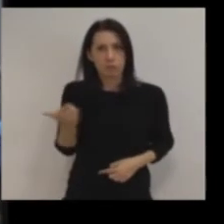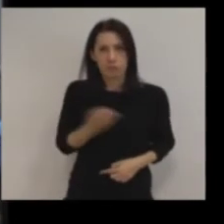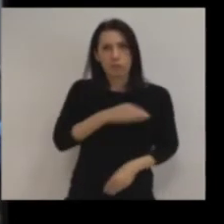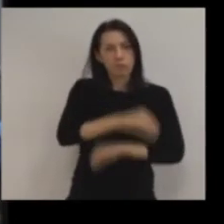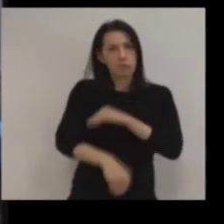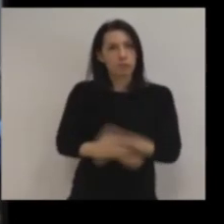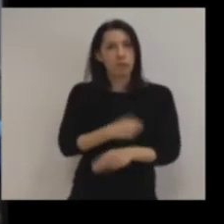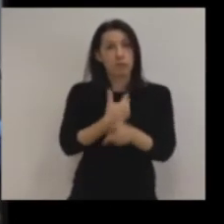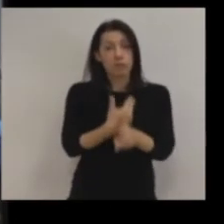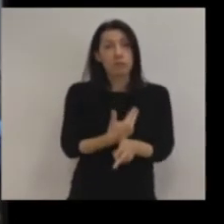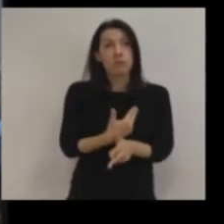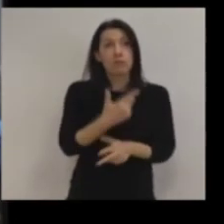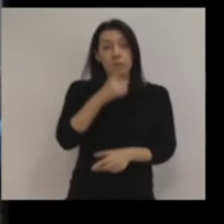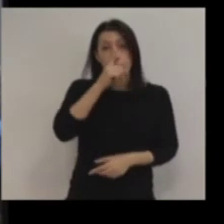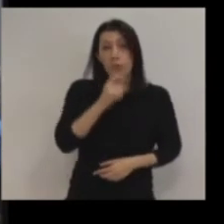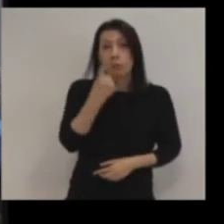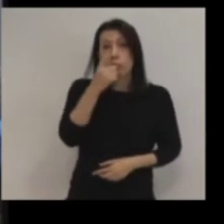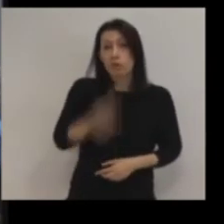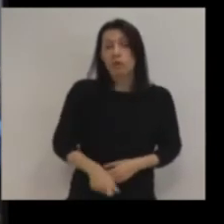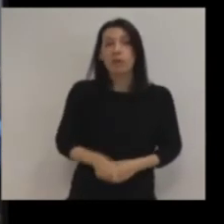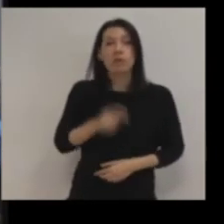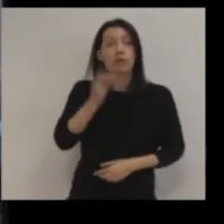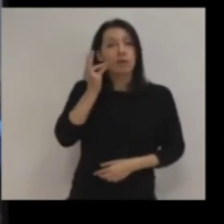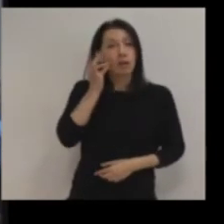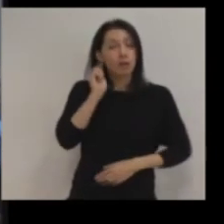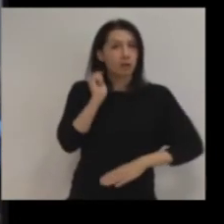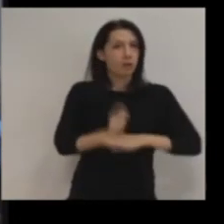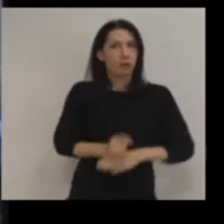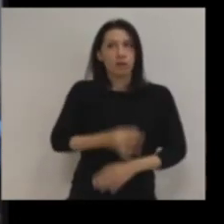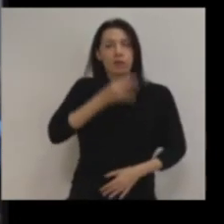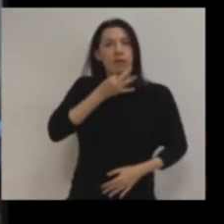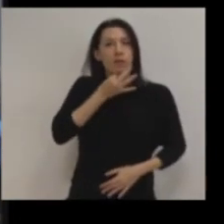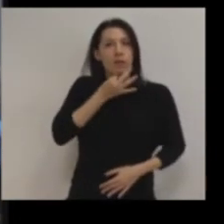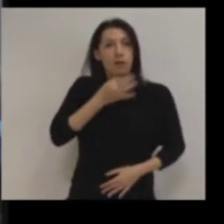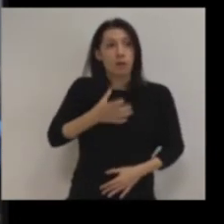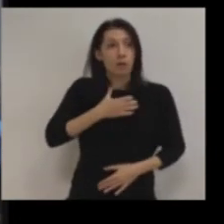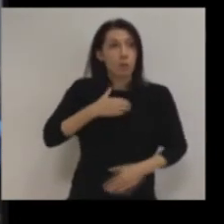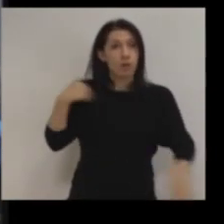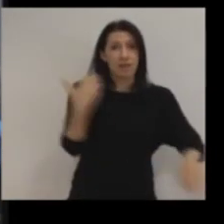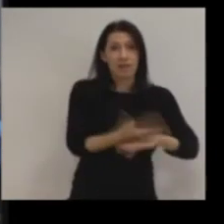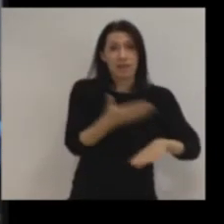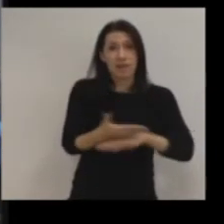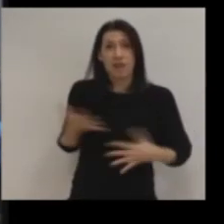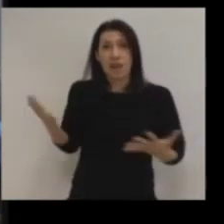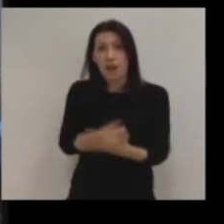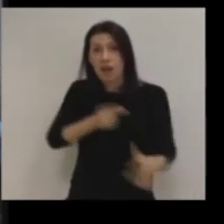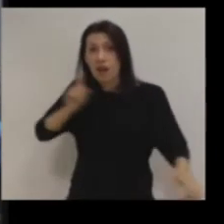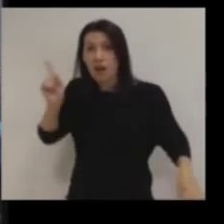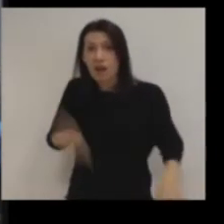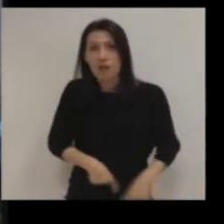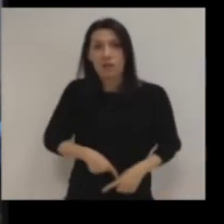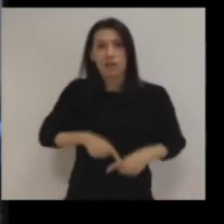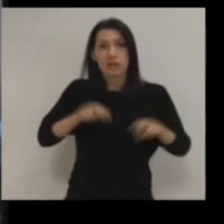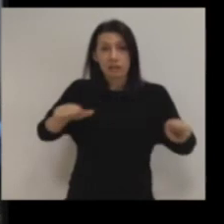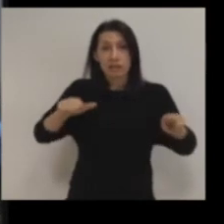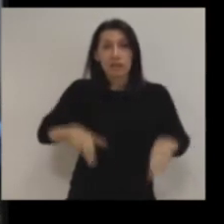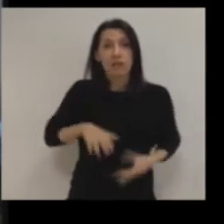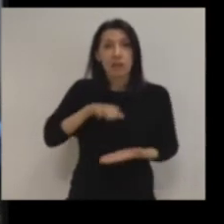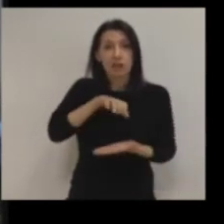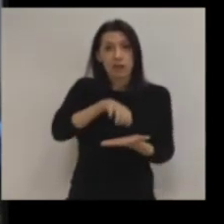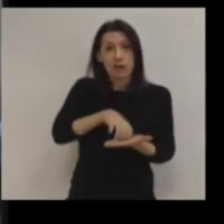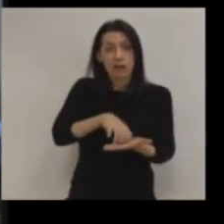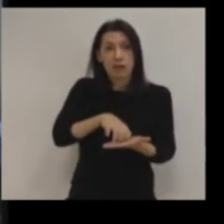caso una juez que se veía absolutamente imposibilitada para ir a todos y cada uno de los centros residenciales de su